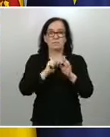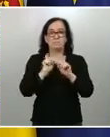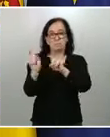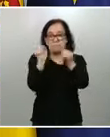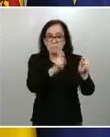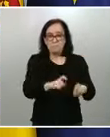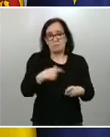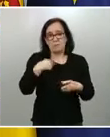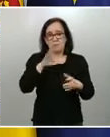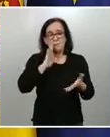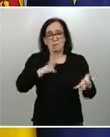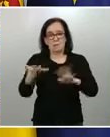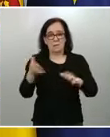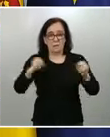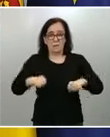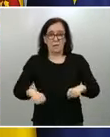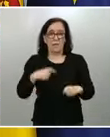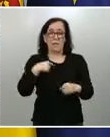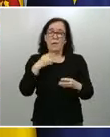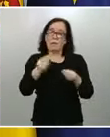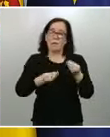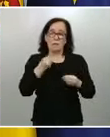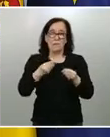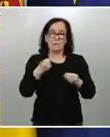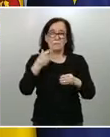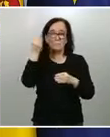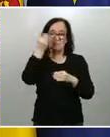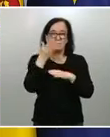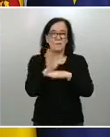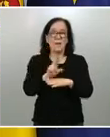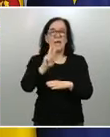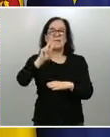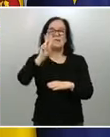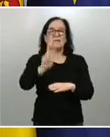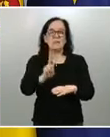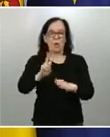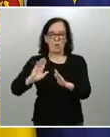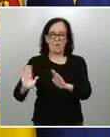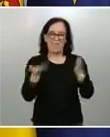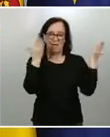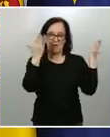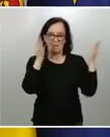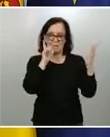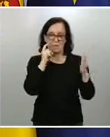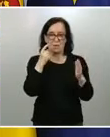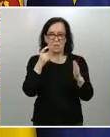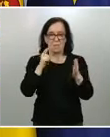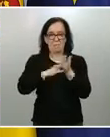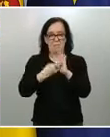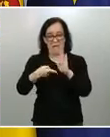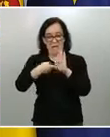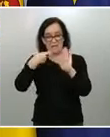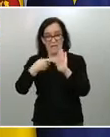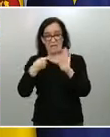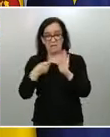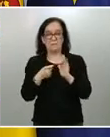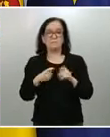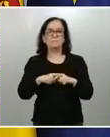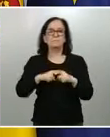está planteada para la segunda fase del plan de desescalada en cuanto a la reestructuración